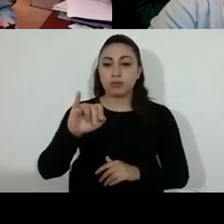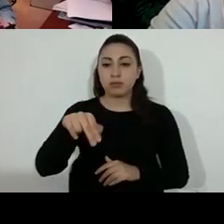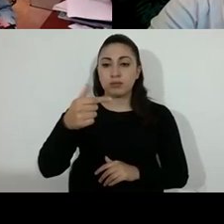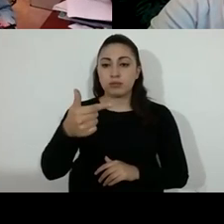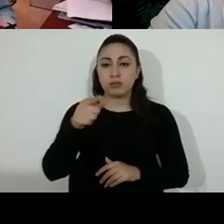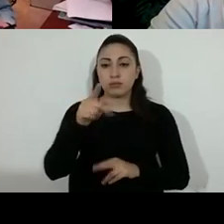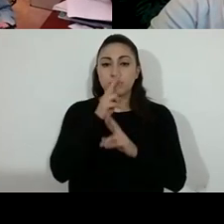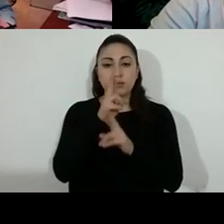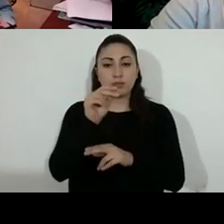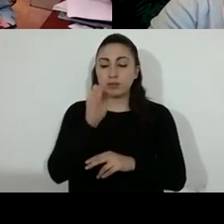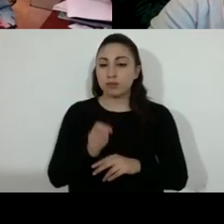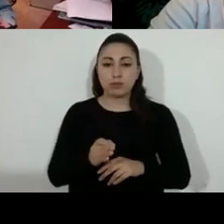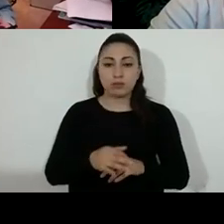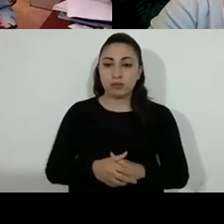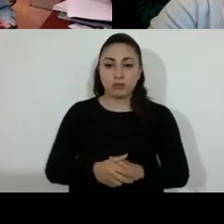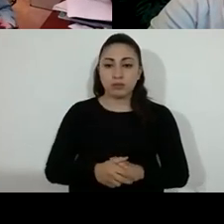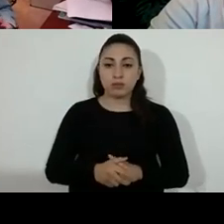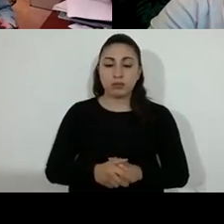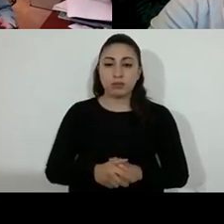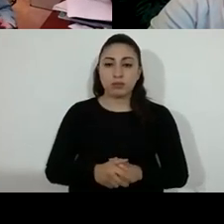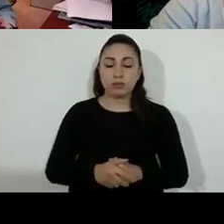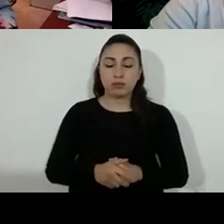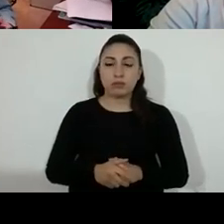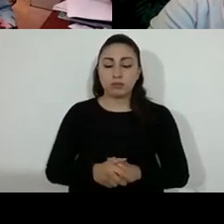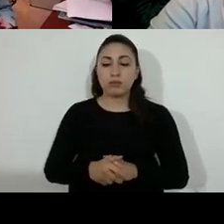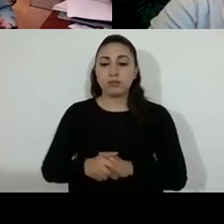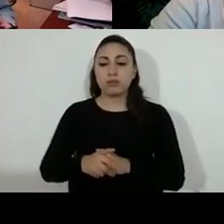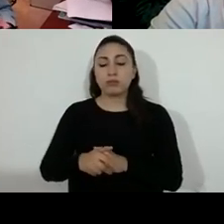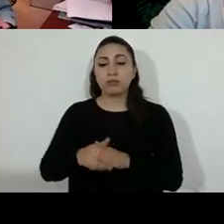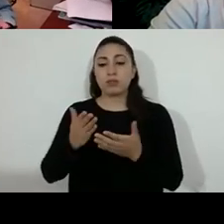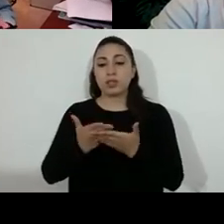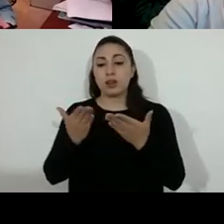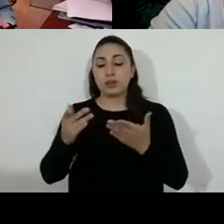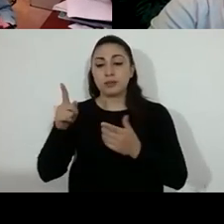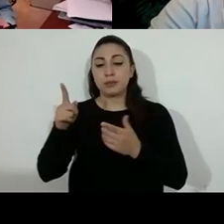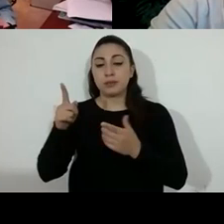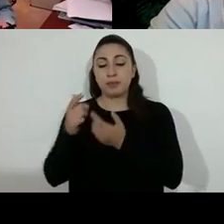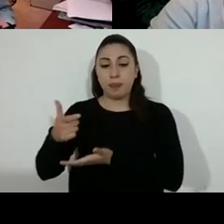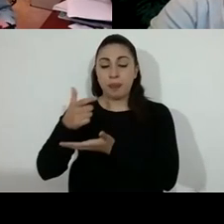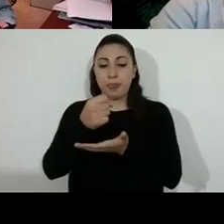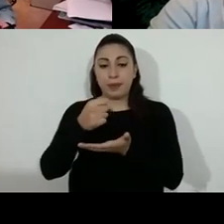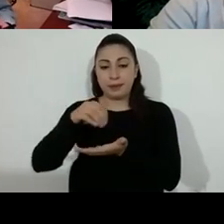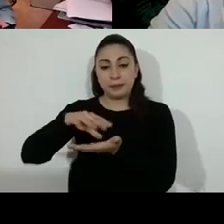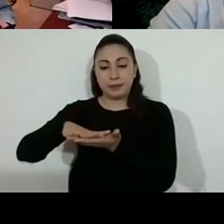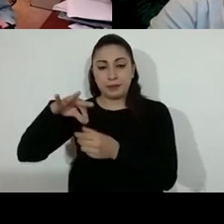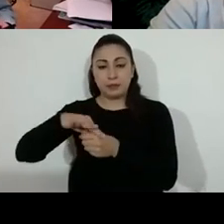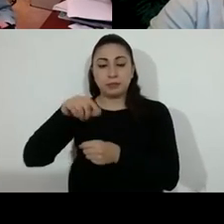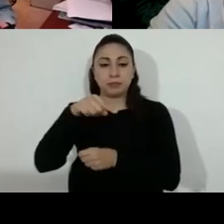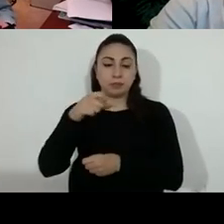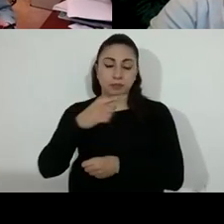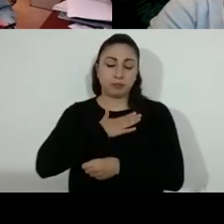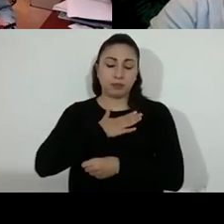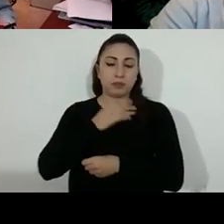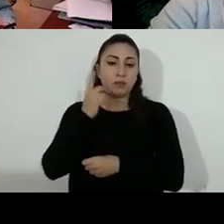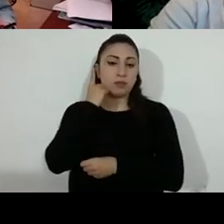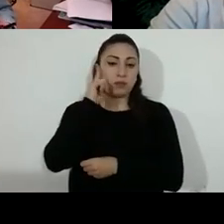En contra. Por la Comisión de Presupuesto y Cuenta Pública, la de la voz, diputada María